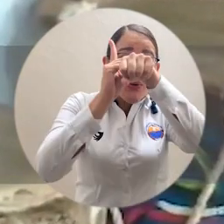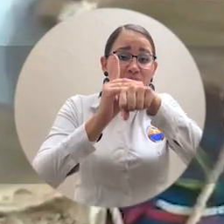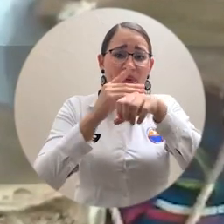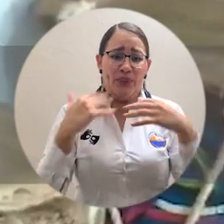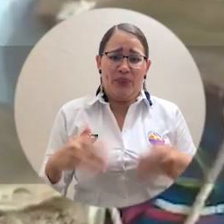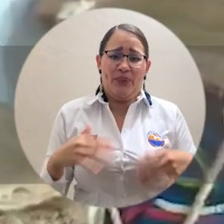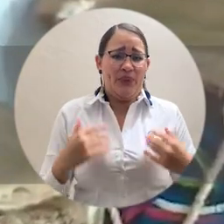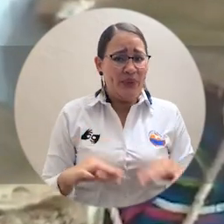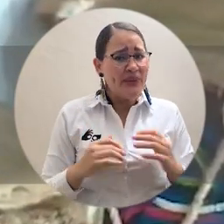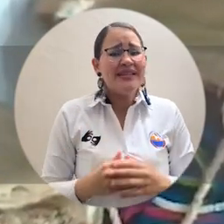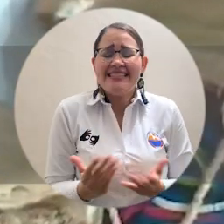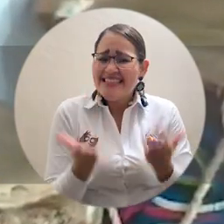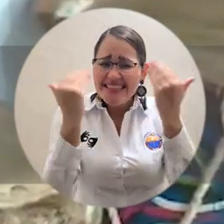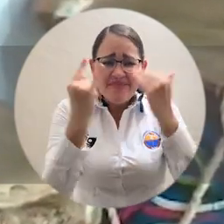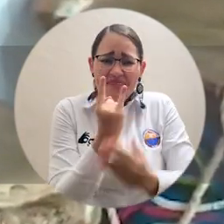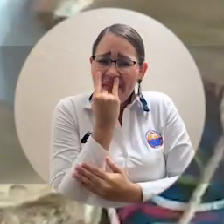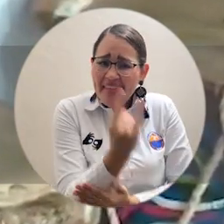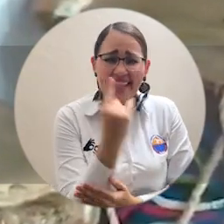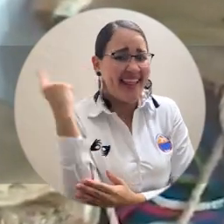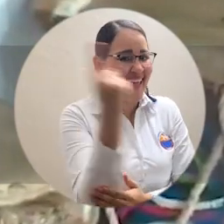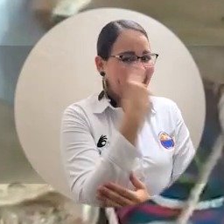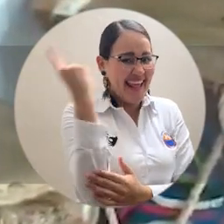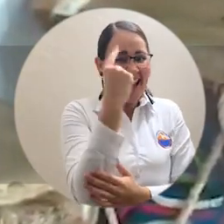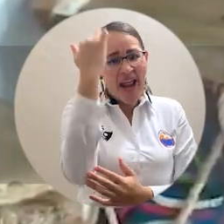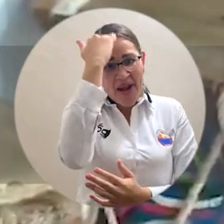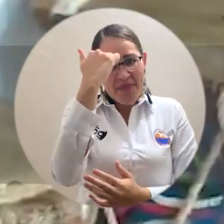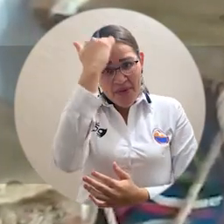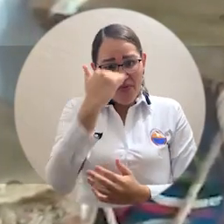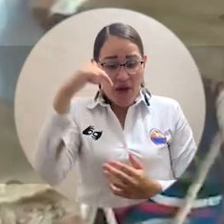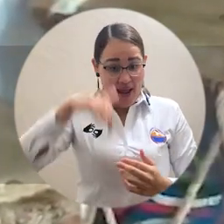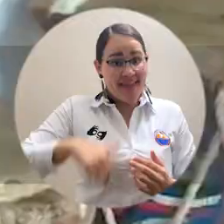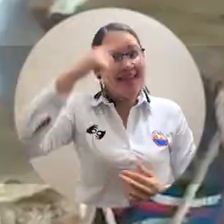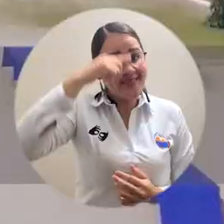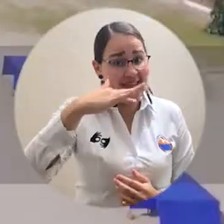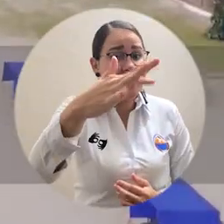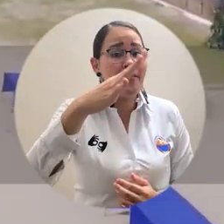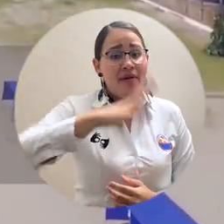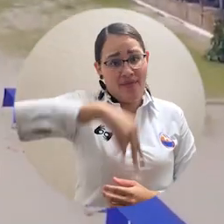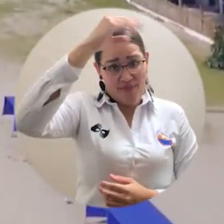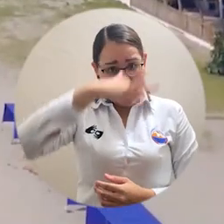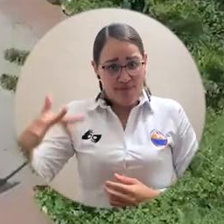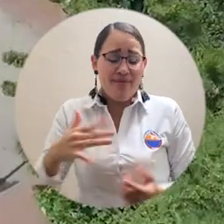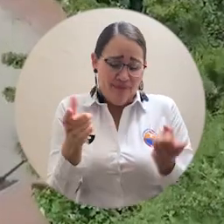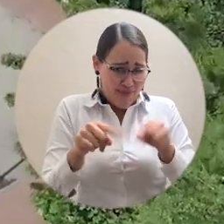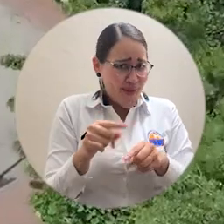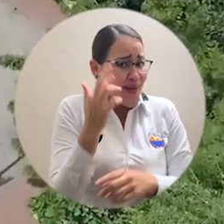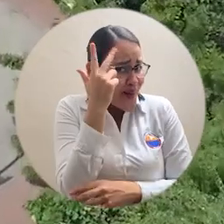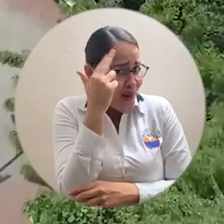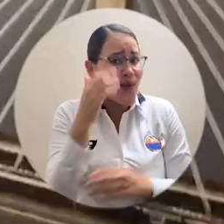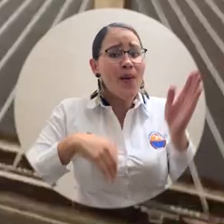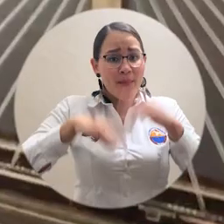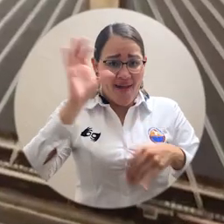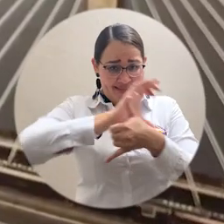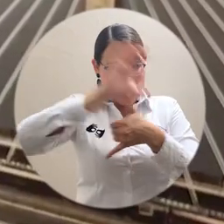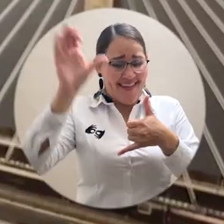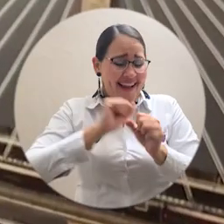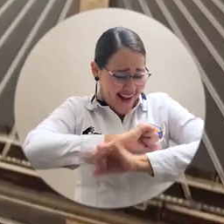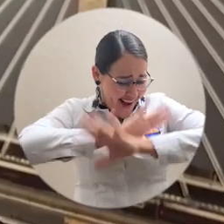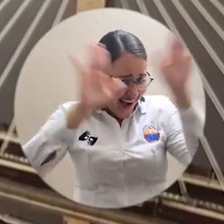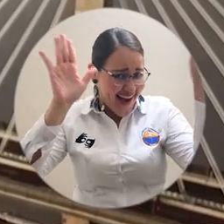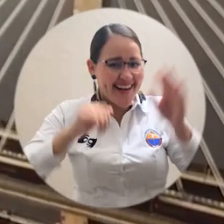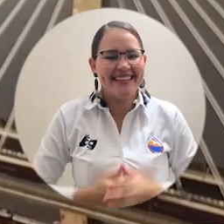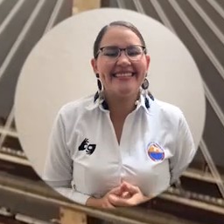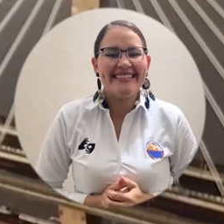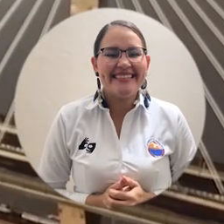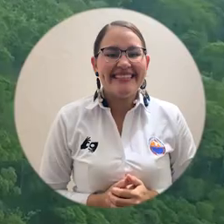Este doctorado, pues, es de mucho interés para los docentes de Santa Marta, del Magdalena y de